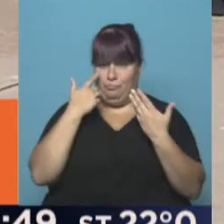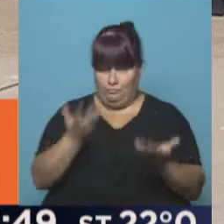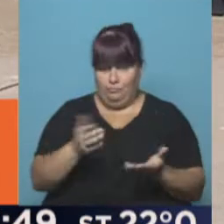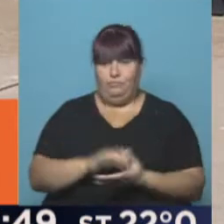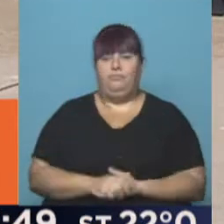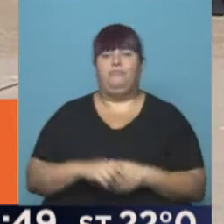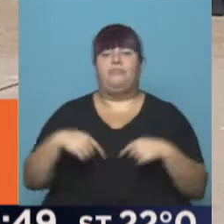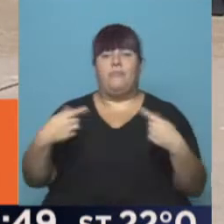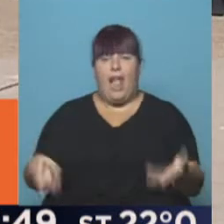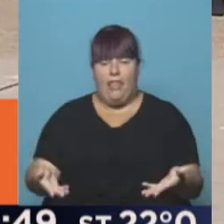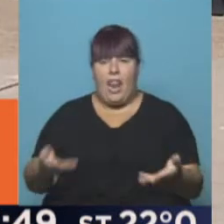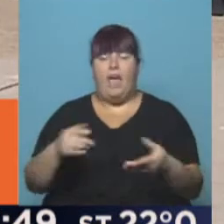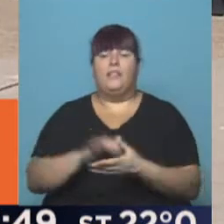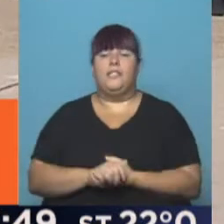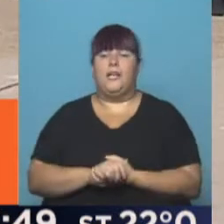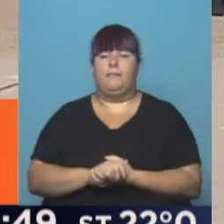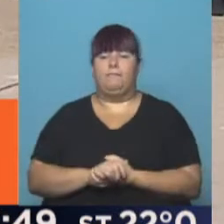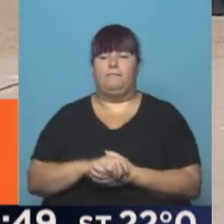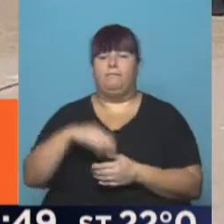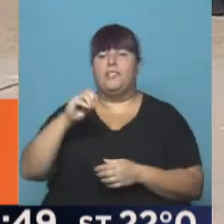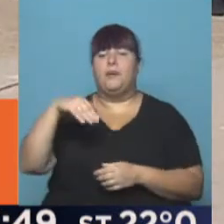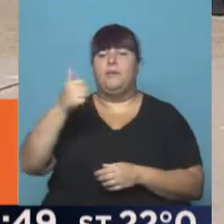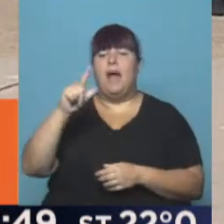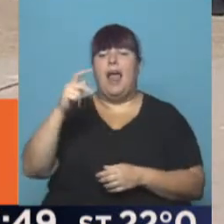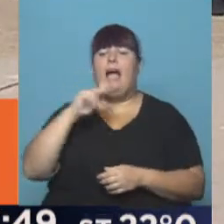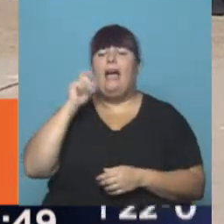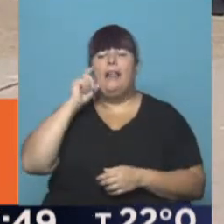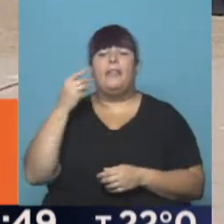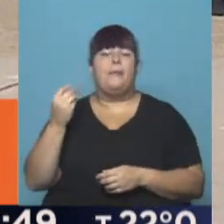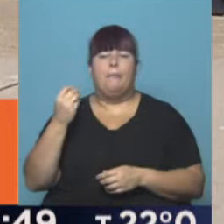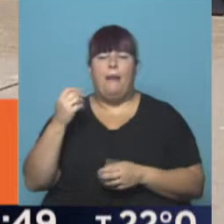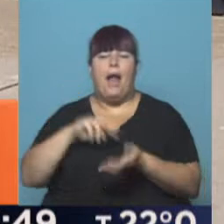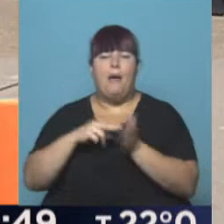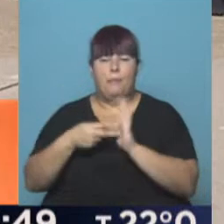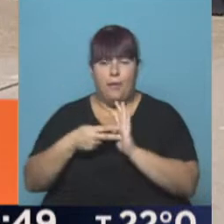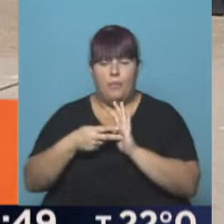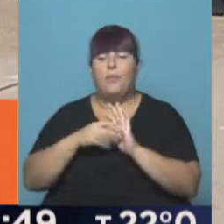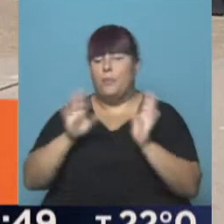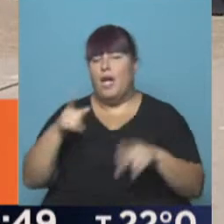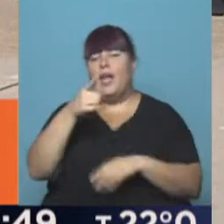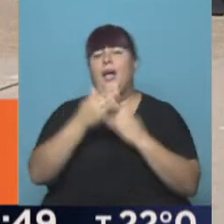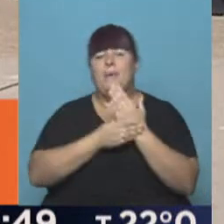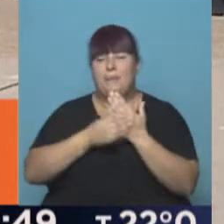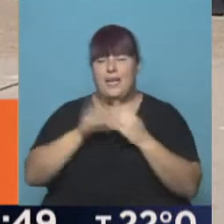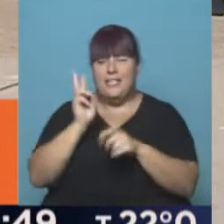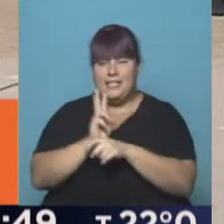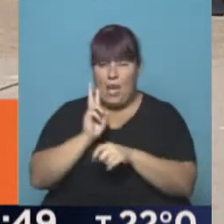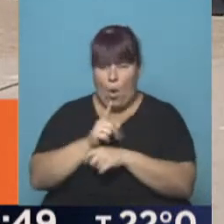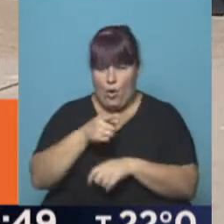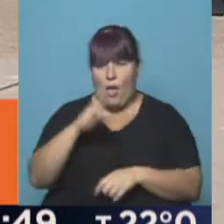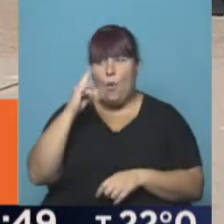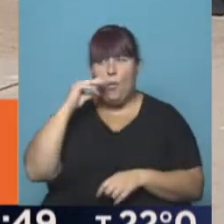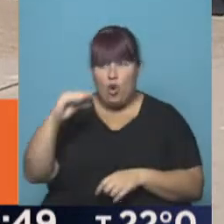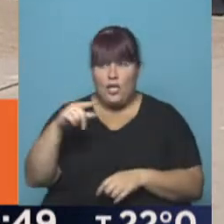tienen adelante unos malacates para problemas. Bueno, la ministra de Seguridad,